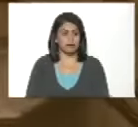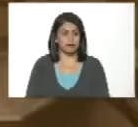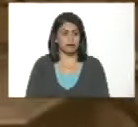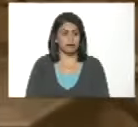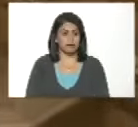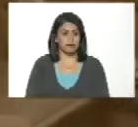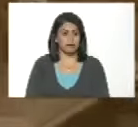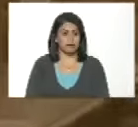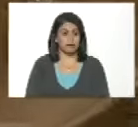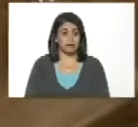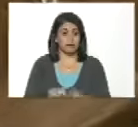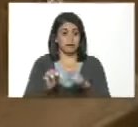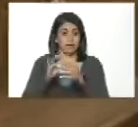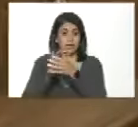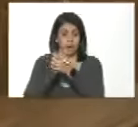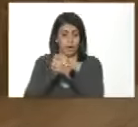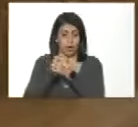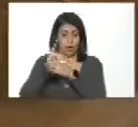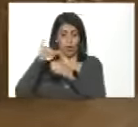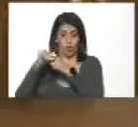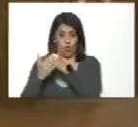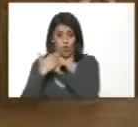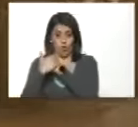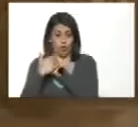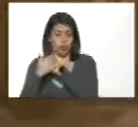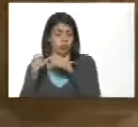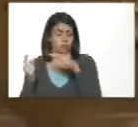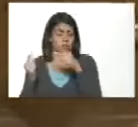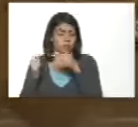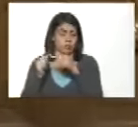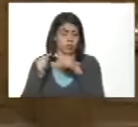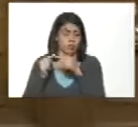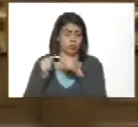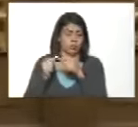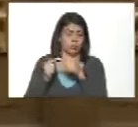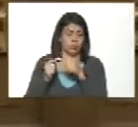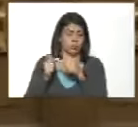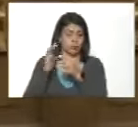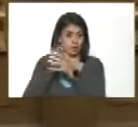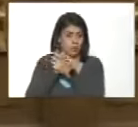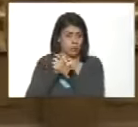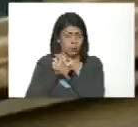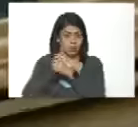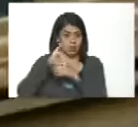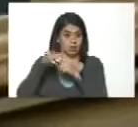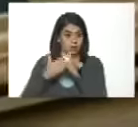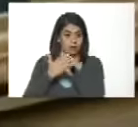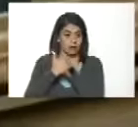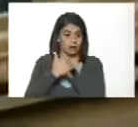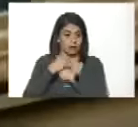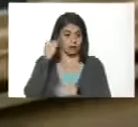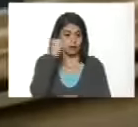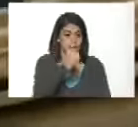Perdóneme, pero este compañero que está aquí, a este compañero Jorge Rodríguez, le asesinaron a su